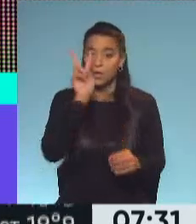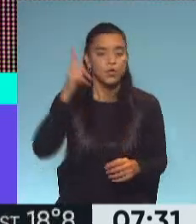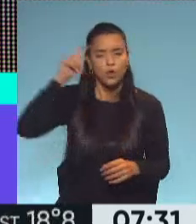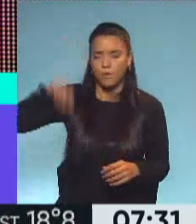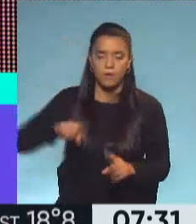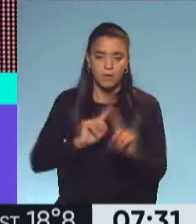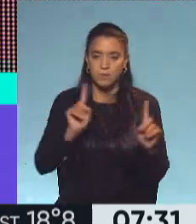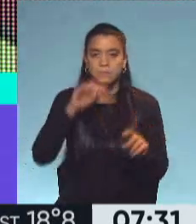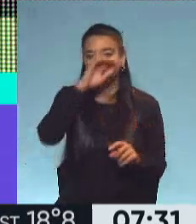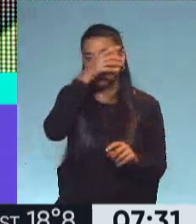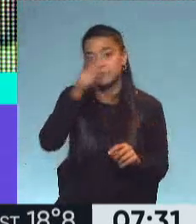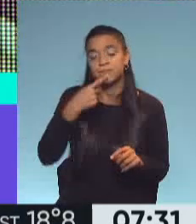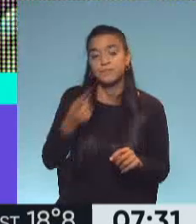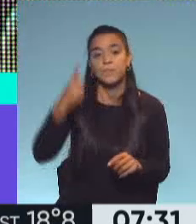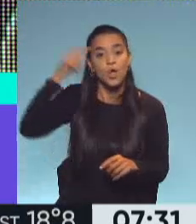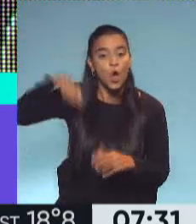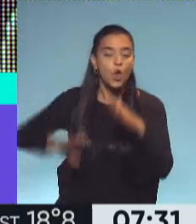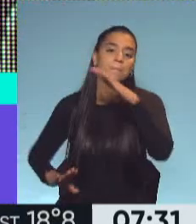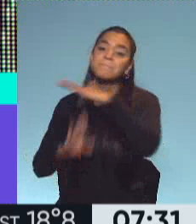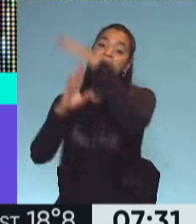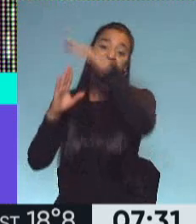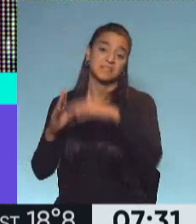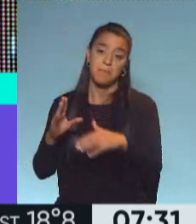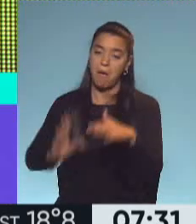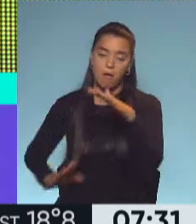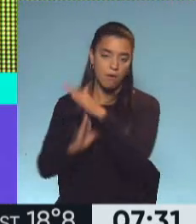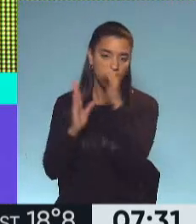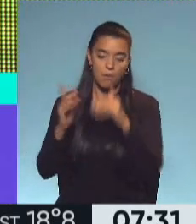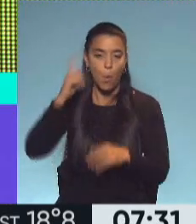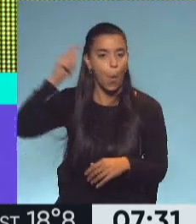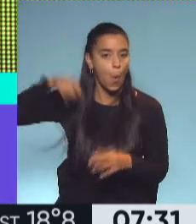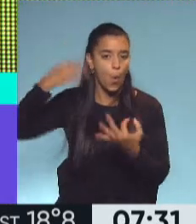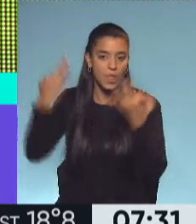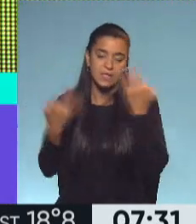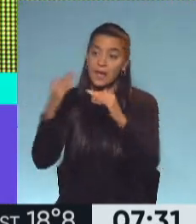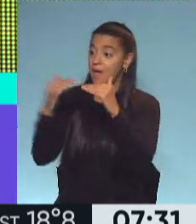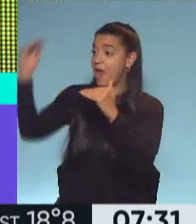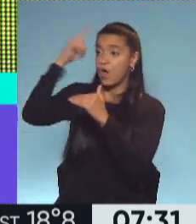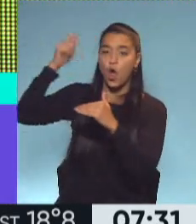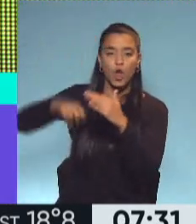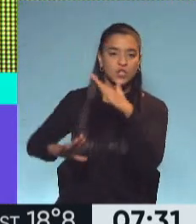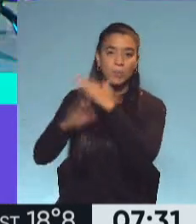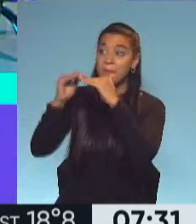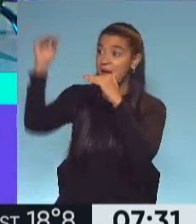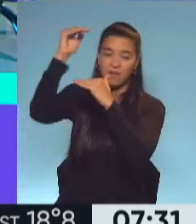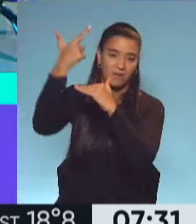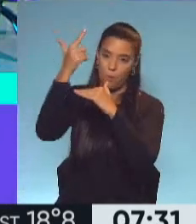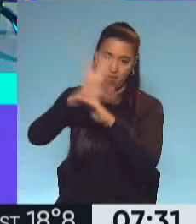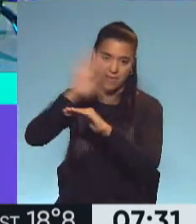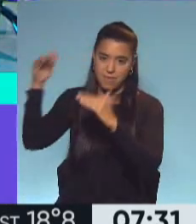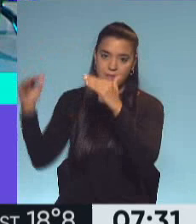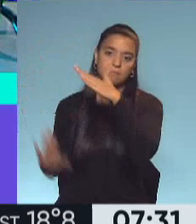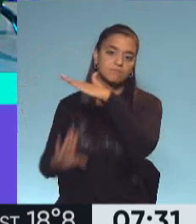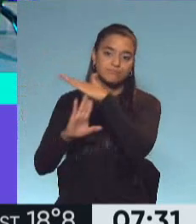son 2 fallos, pero la Corte es la máxima instancia judicial. Es decir, no hay nada por encima de la Corte y lo que dice la